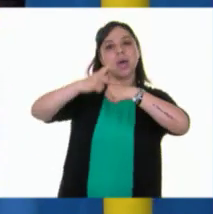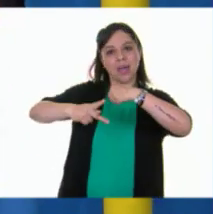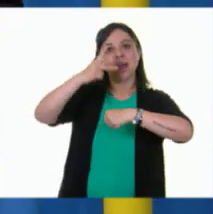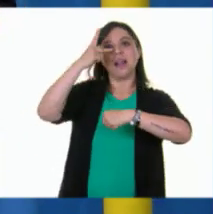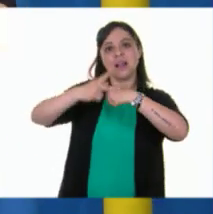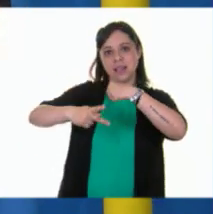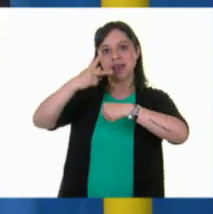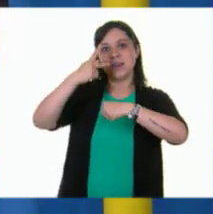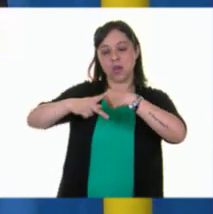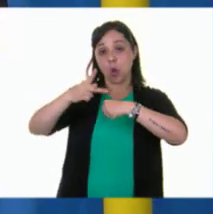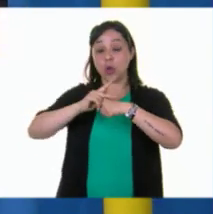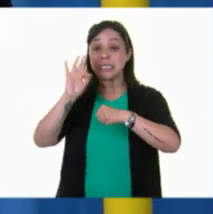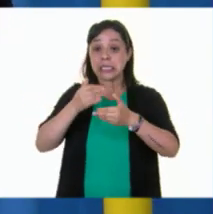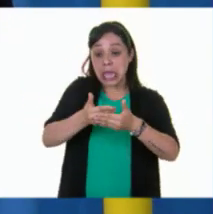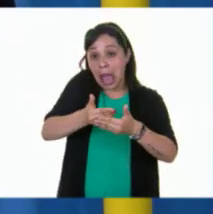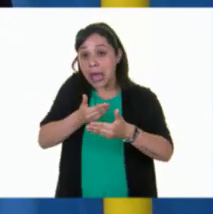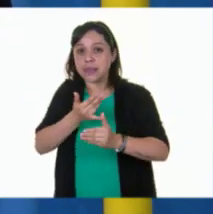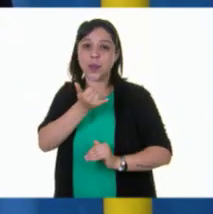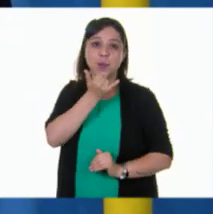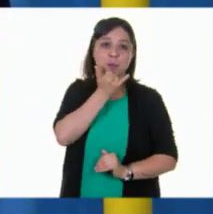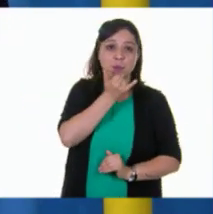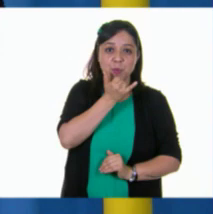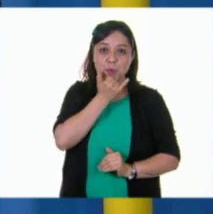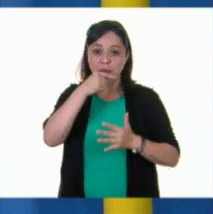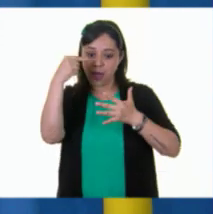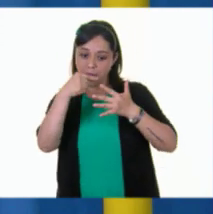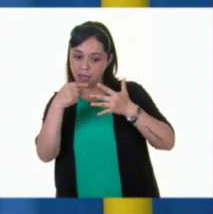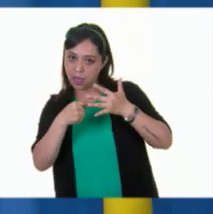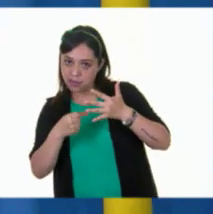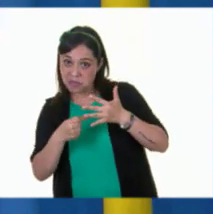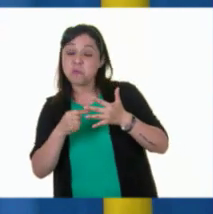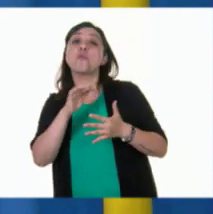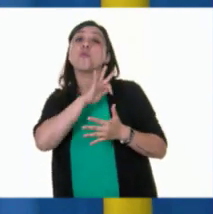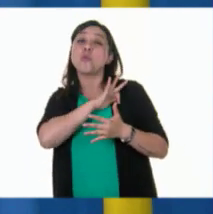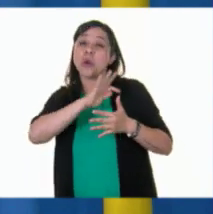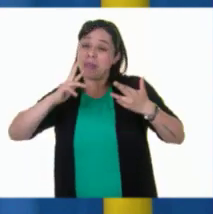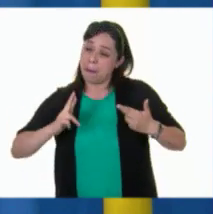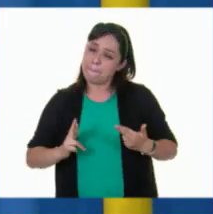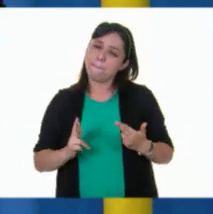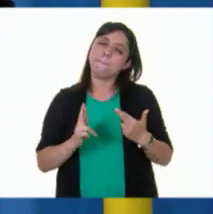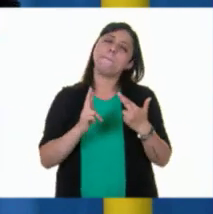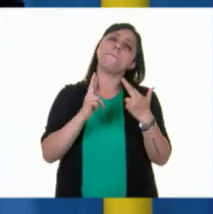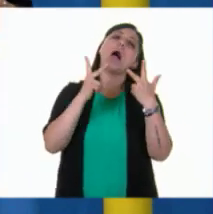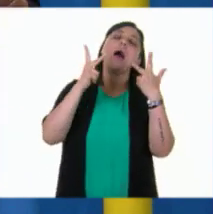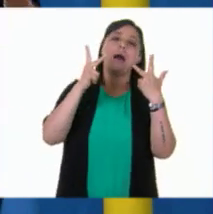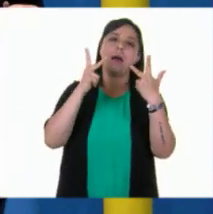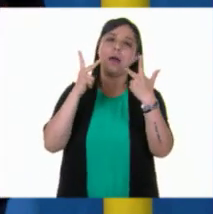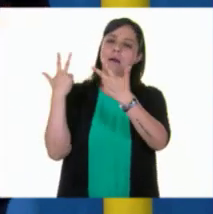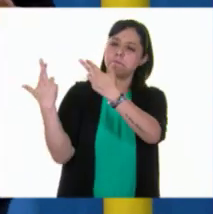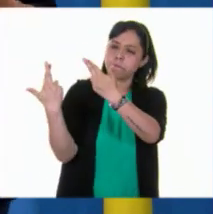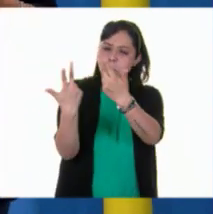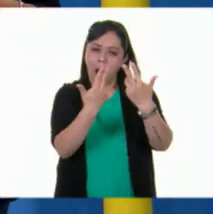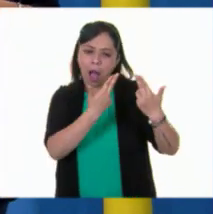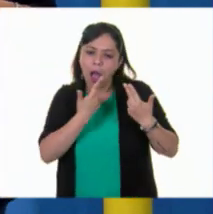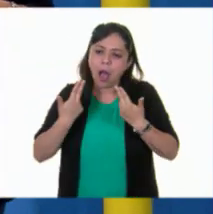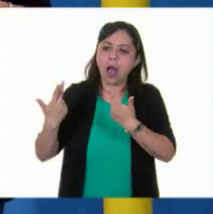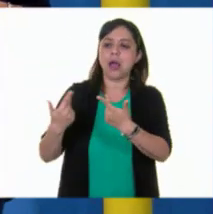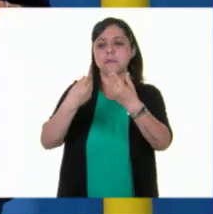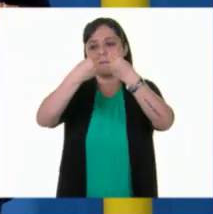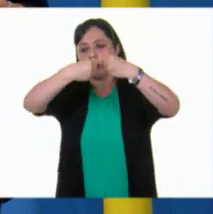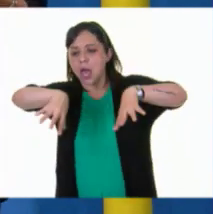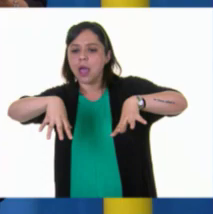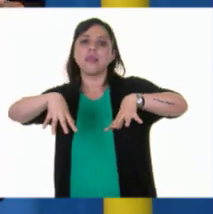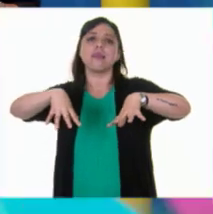si no se toman las medidas necesarias, se pueden convertir en desastres y provocar daños materiales o pérdidas de vidas